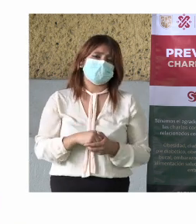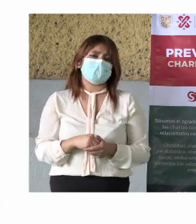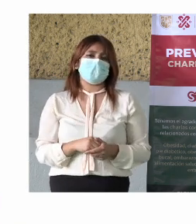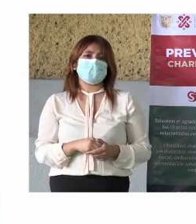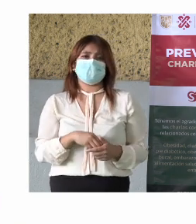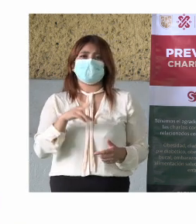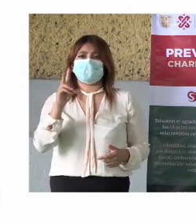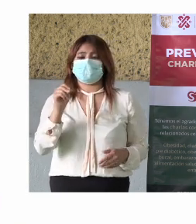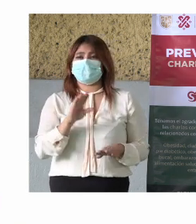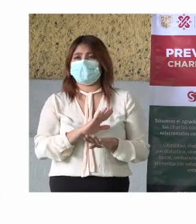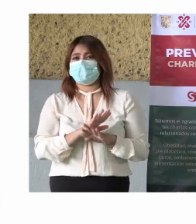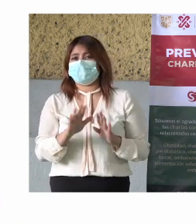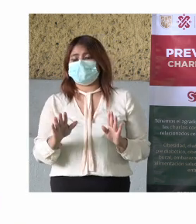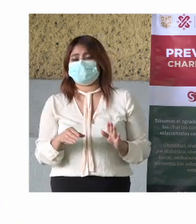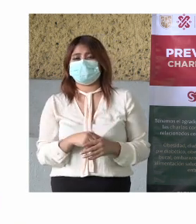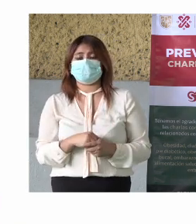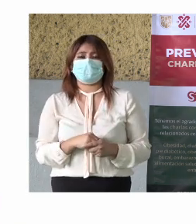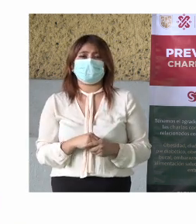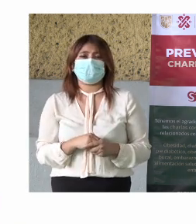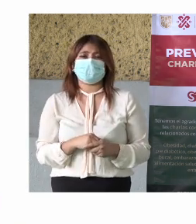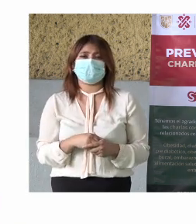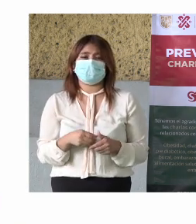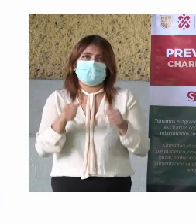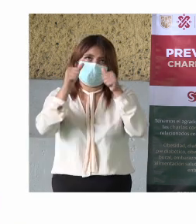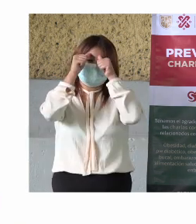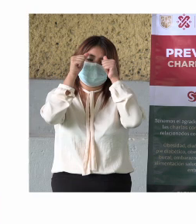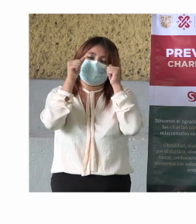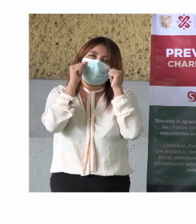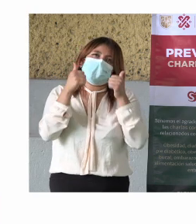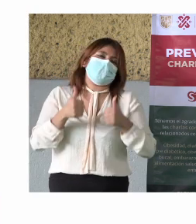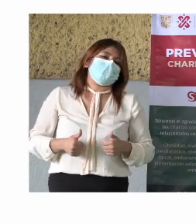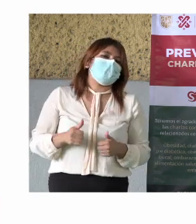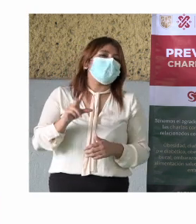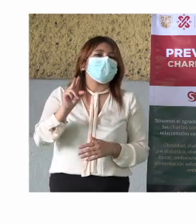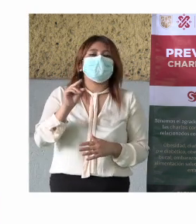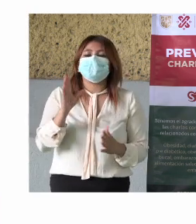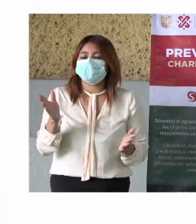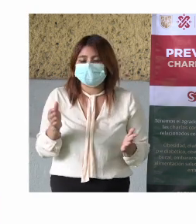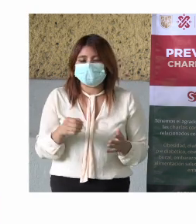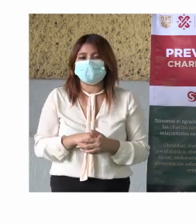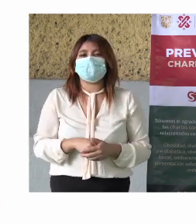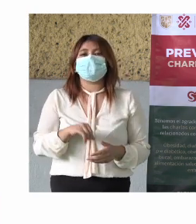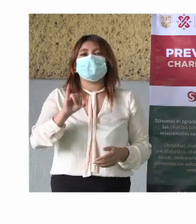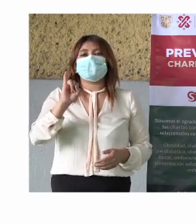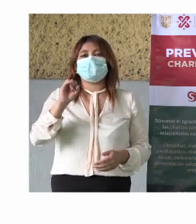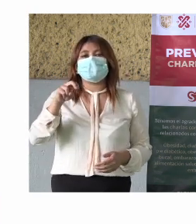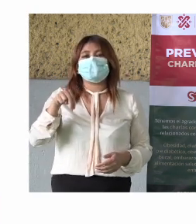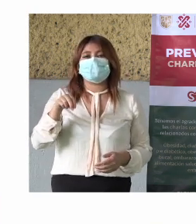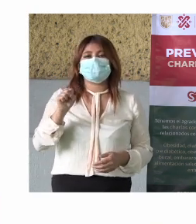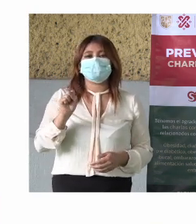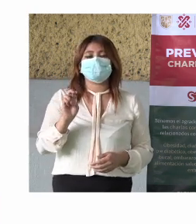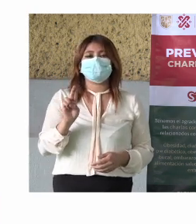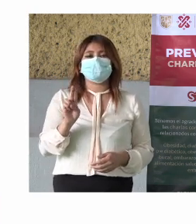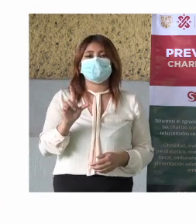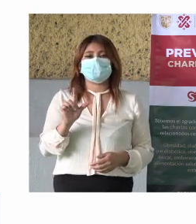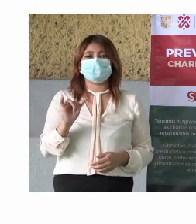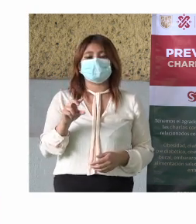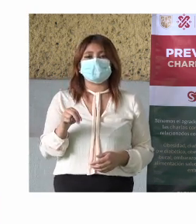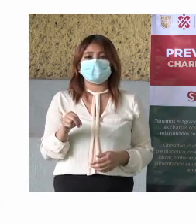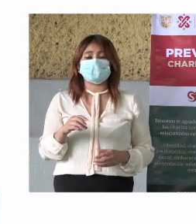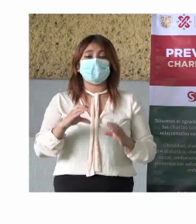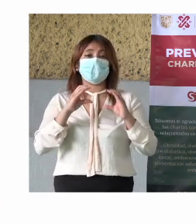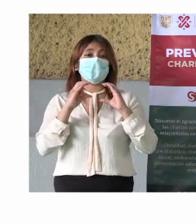y que van a acabar en diálisis o que se van a quedar ciegos. No, más bien la insulina lo que está buscando es ayudar a controlar estos niveles de